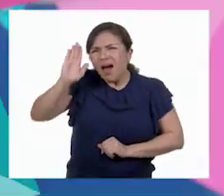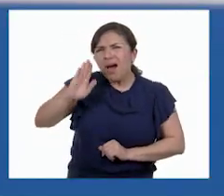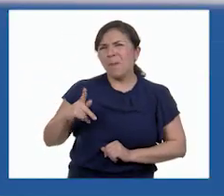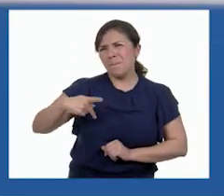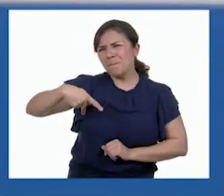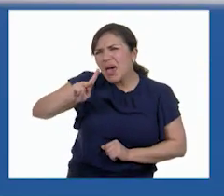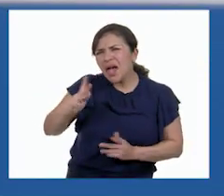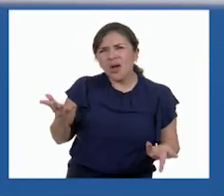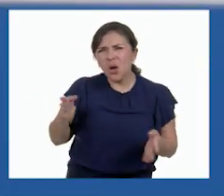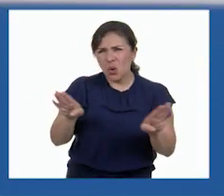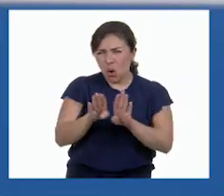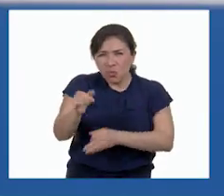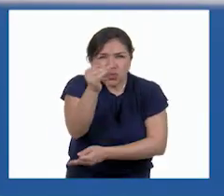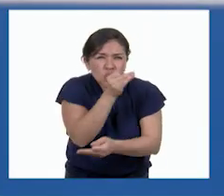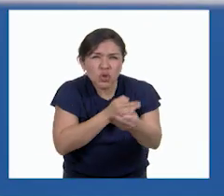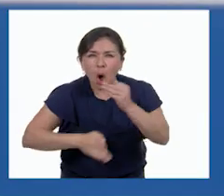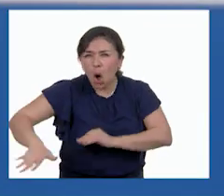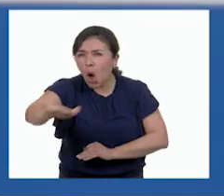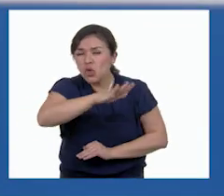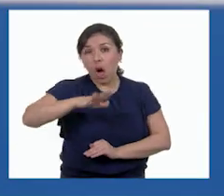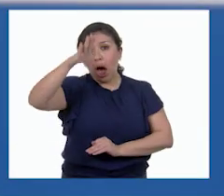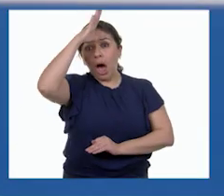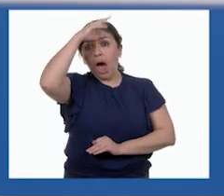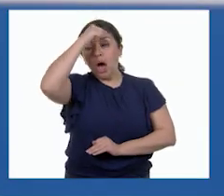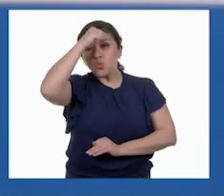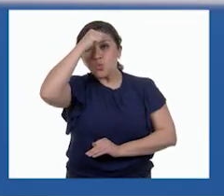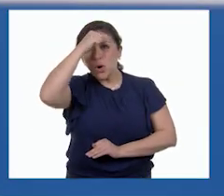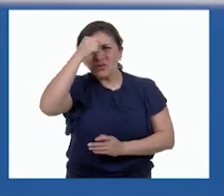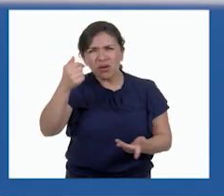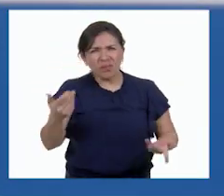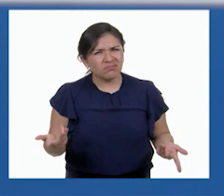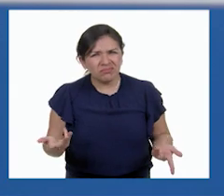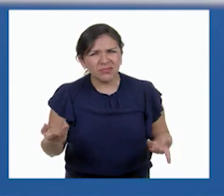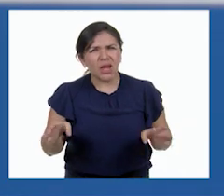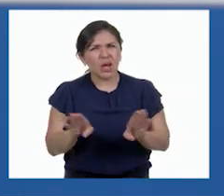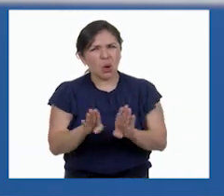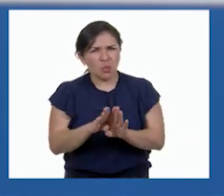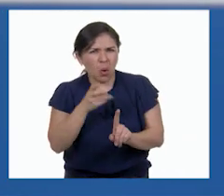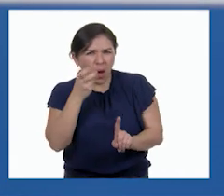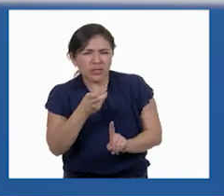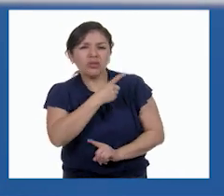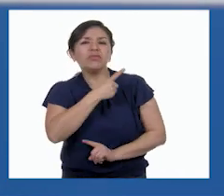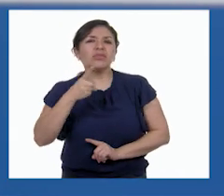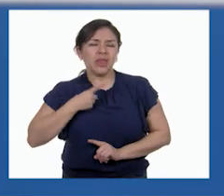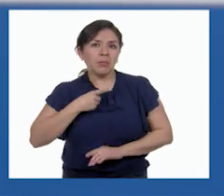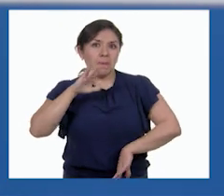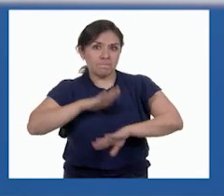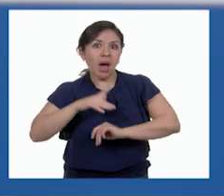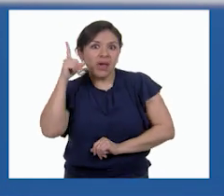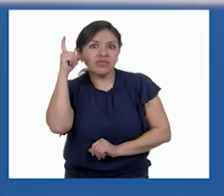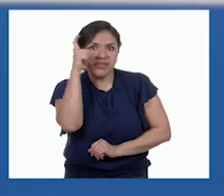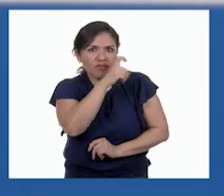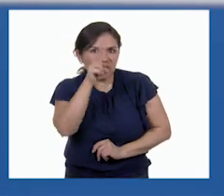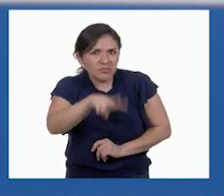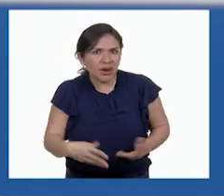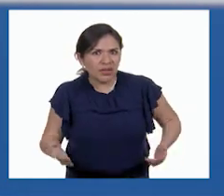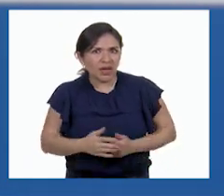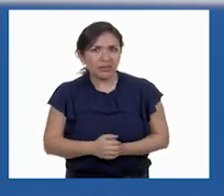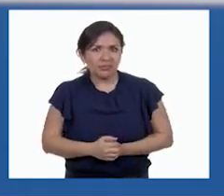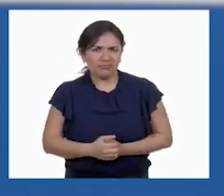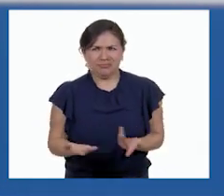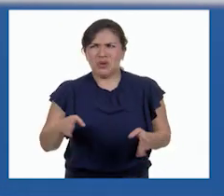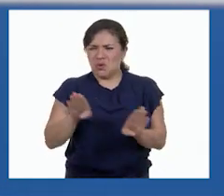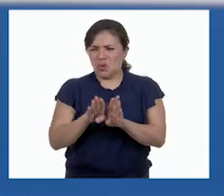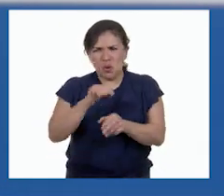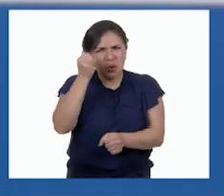que todos se pusieran de acuerdo debido a eso, debió haber sido muy difícil, ¿no?